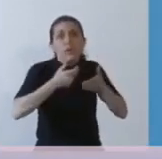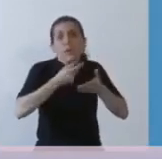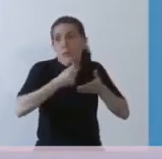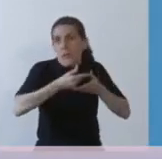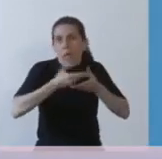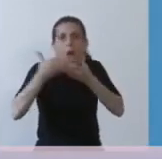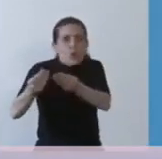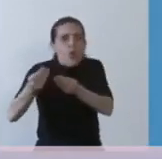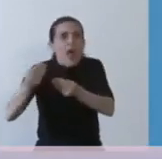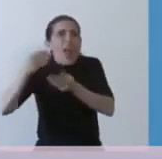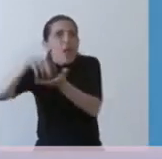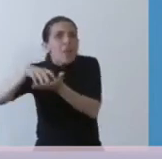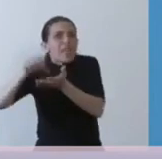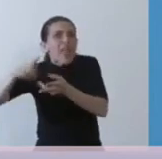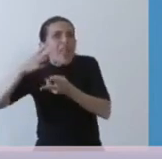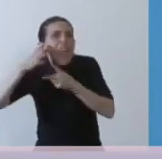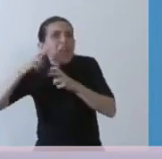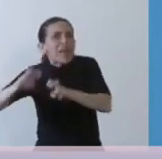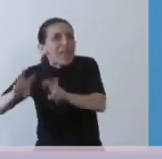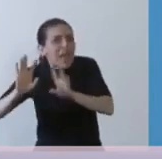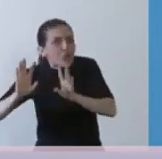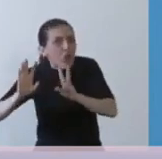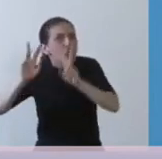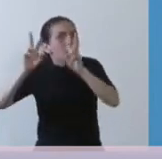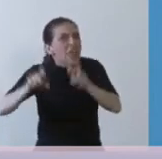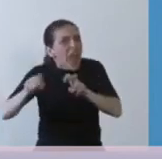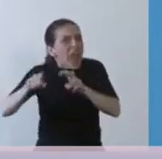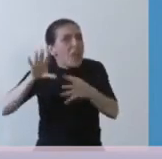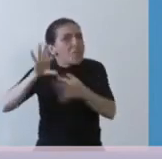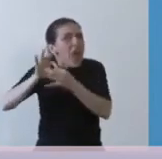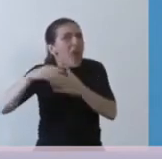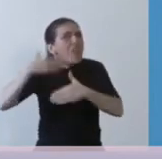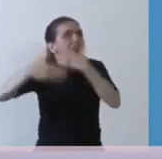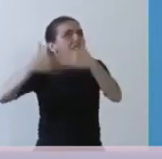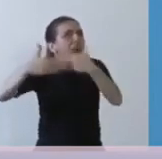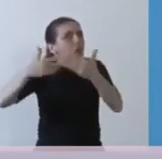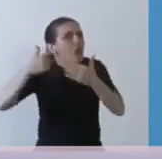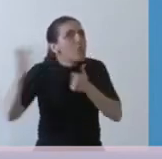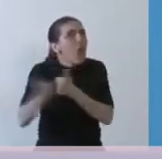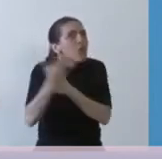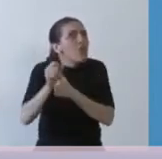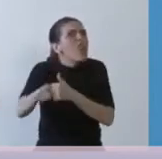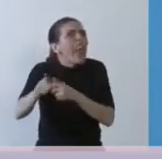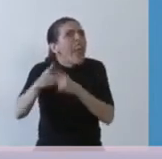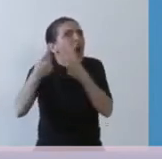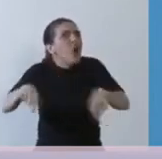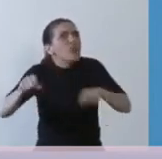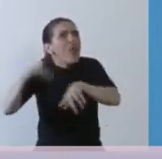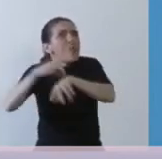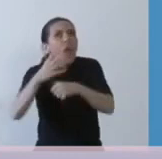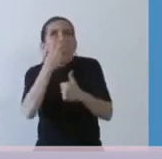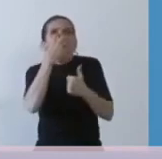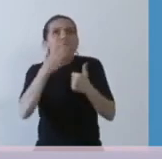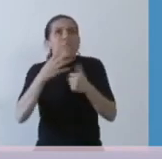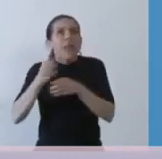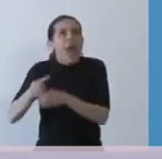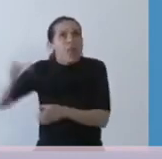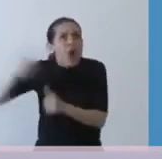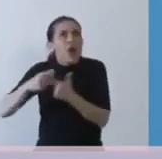grupos de investigación que tengan que ver con el desarrollo y producción de equipamiento médico respiradores eh